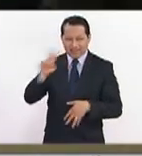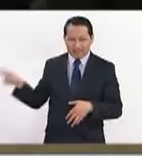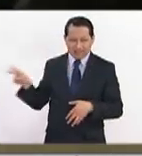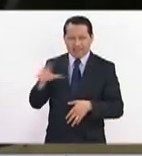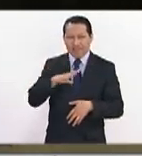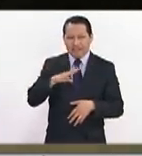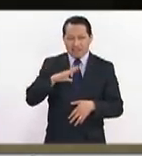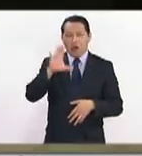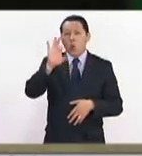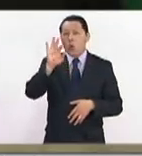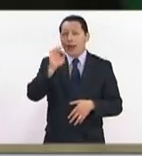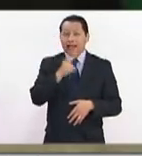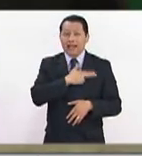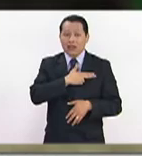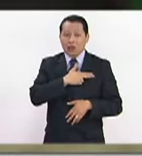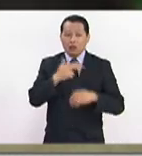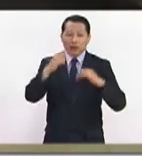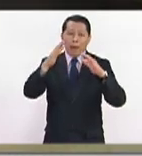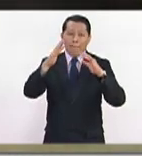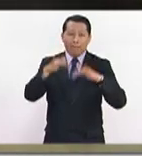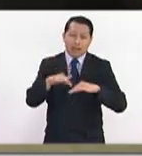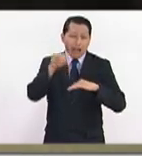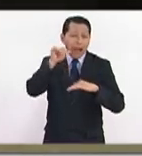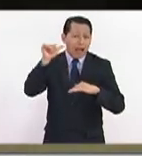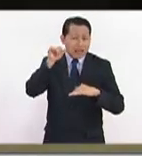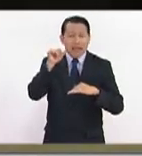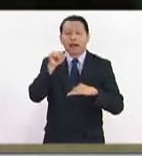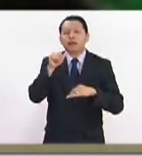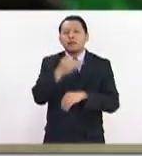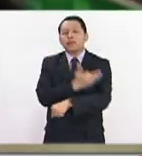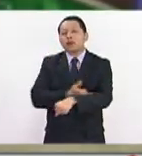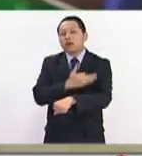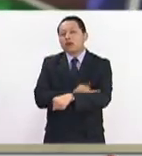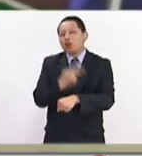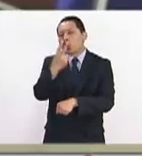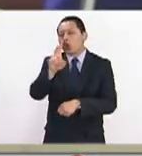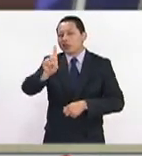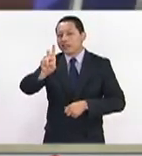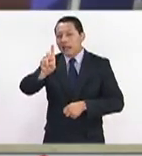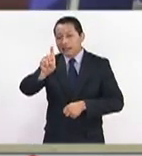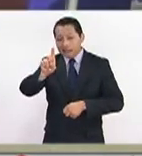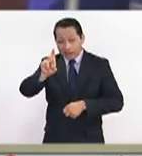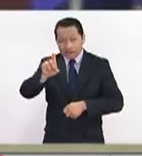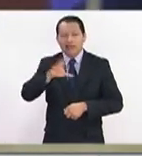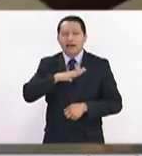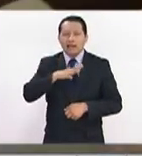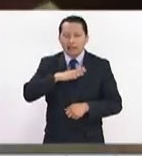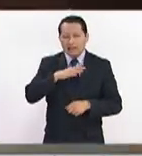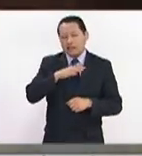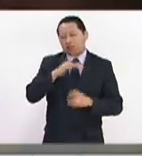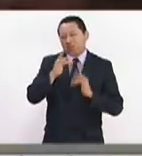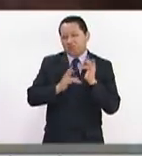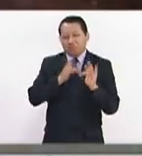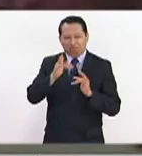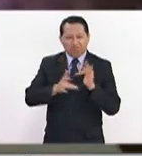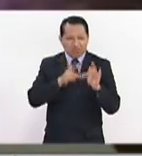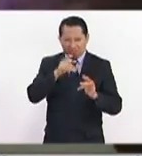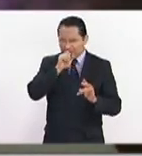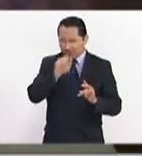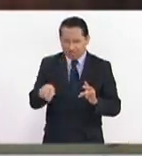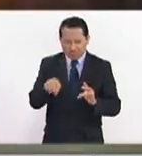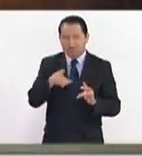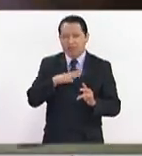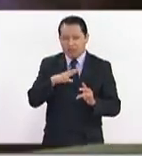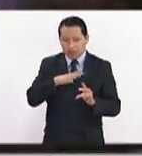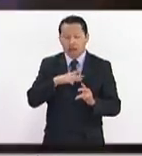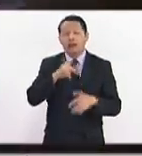40 heridos. Este incidente se registró ayer a las 2:30 de la tarde, tiempo local, en un club nocturno, en el club